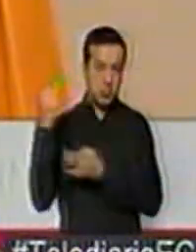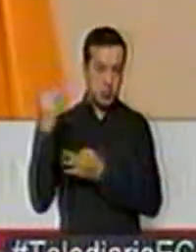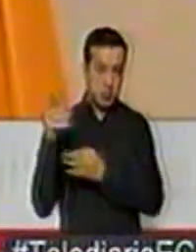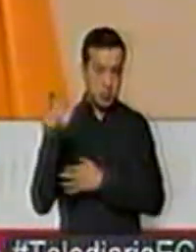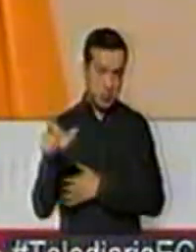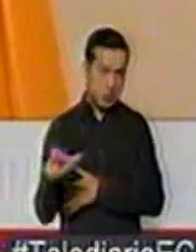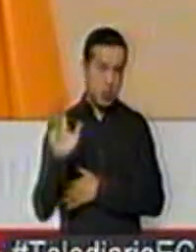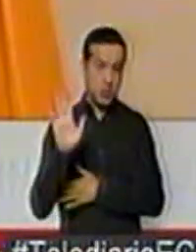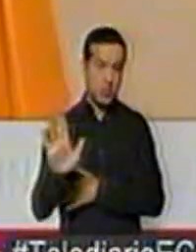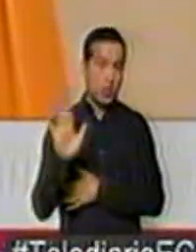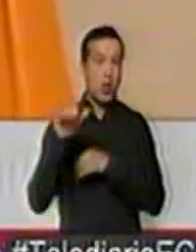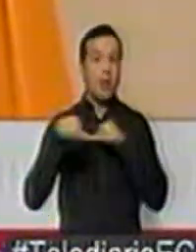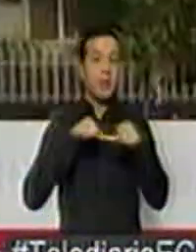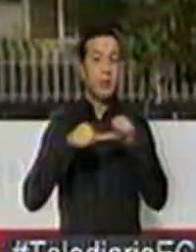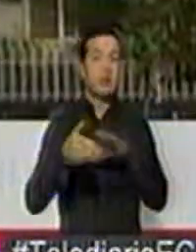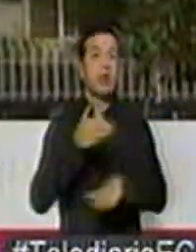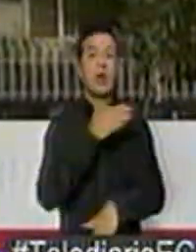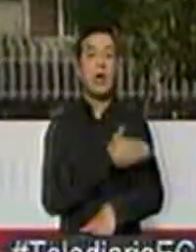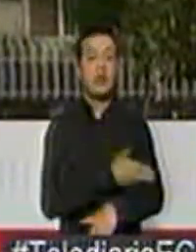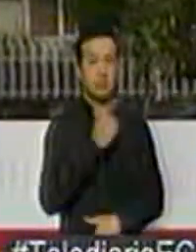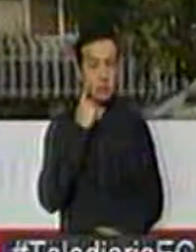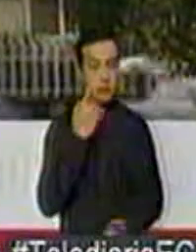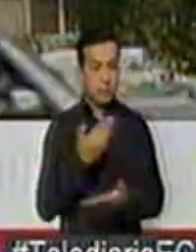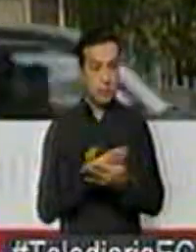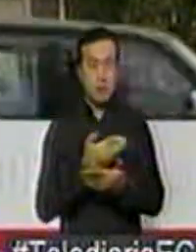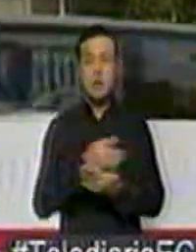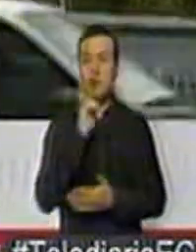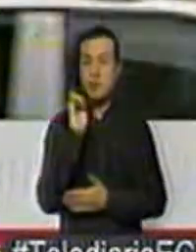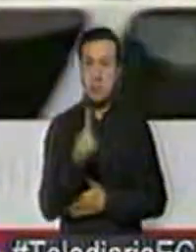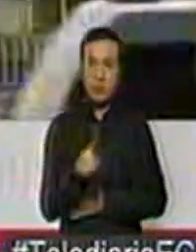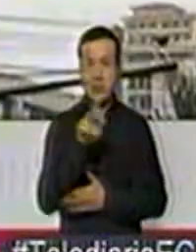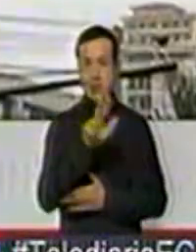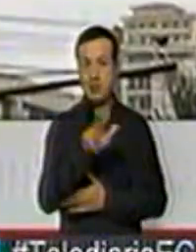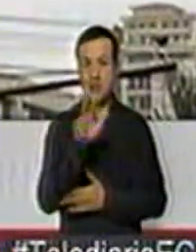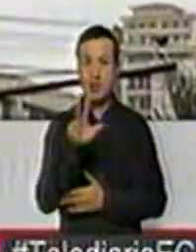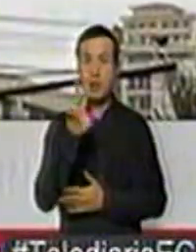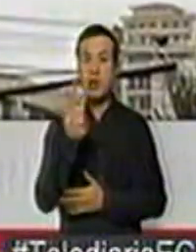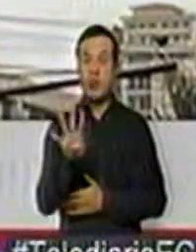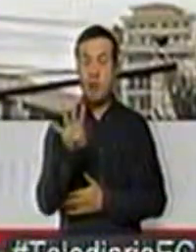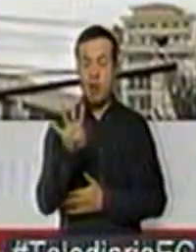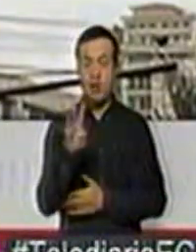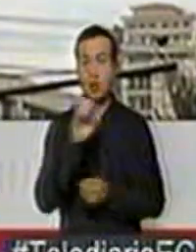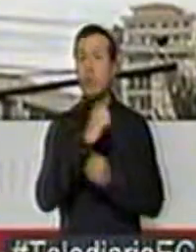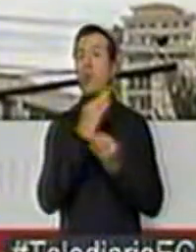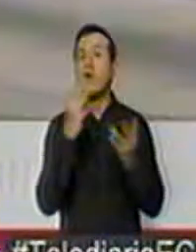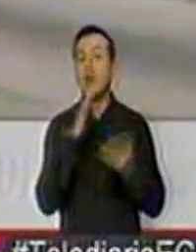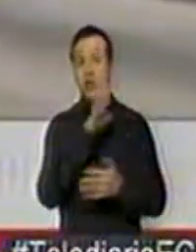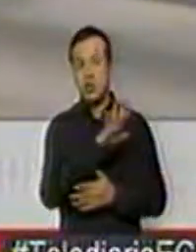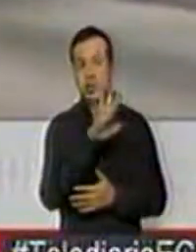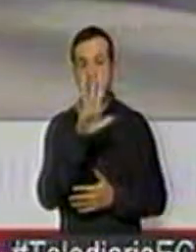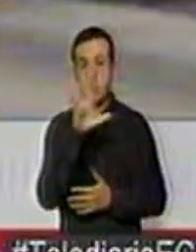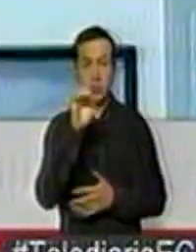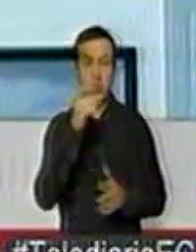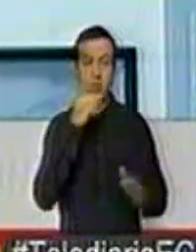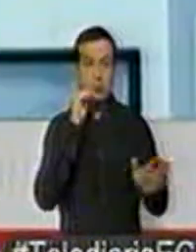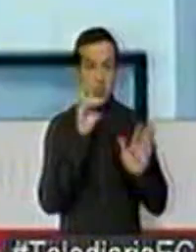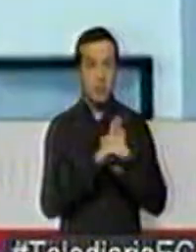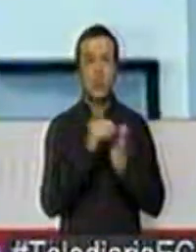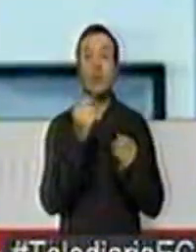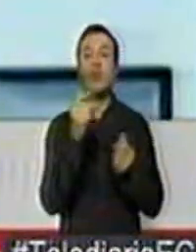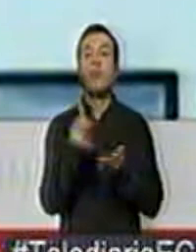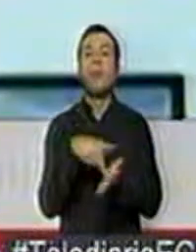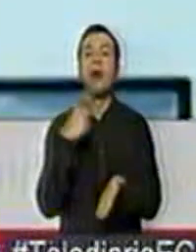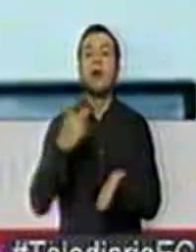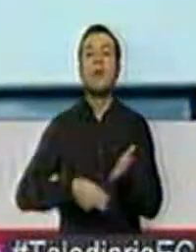su administración se sustanciaron 1.334 procesos, 550 de oficio, por los cuales se cobró a los medios